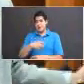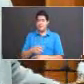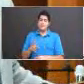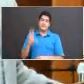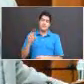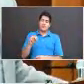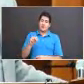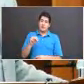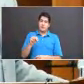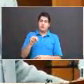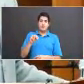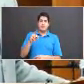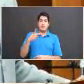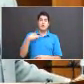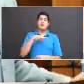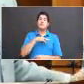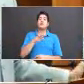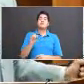uno,